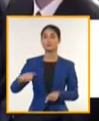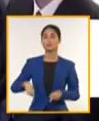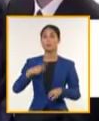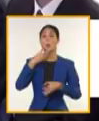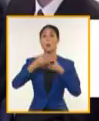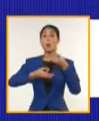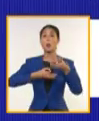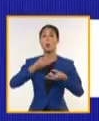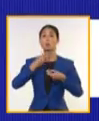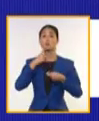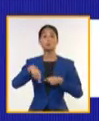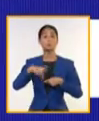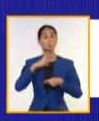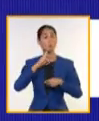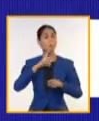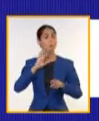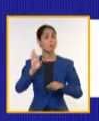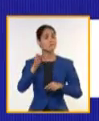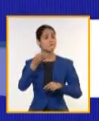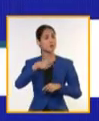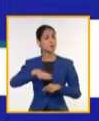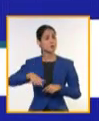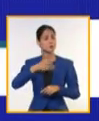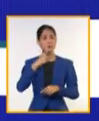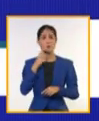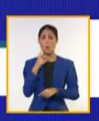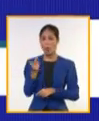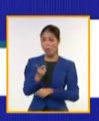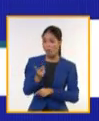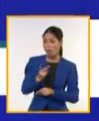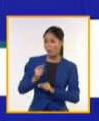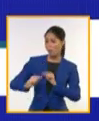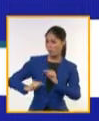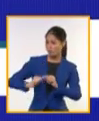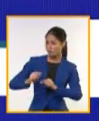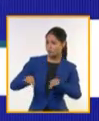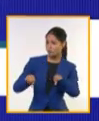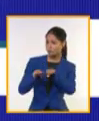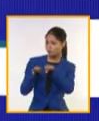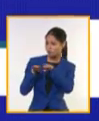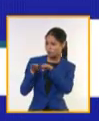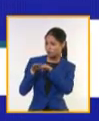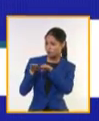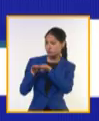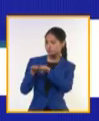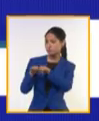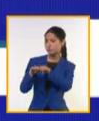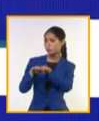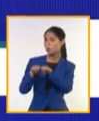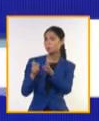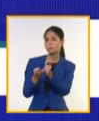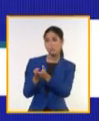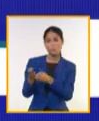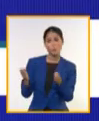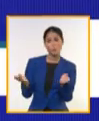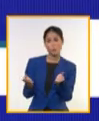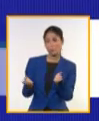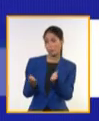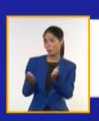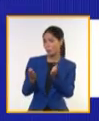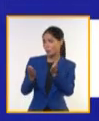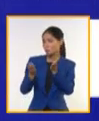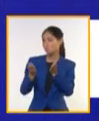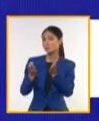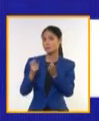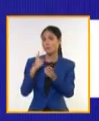relaciones bilaterales. Ambas partes avanzan de la mano en su respectivo camino socialista con propias peculiaridades. Se